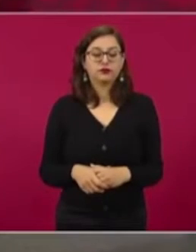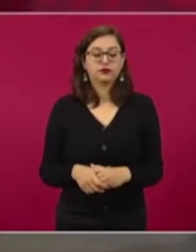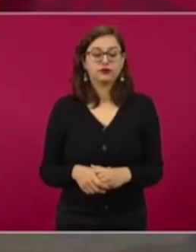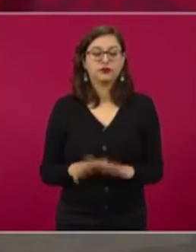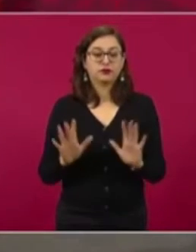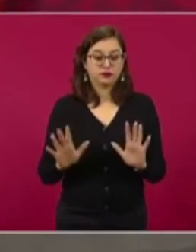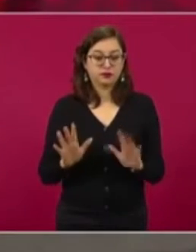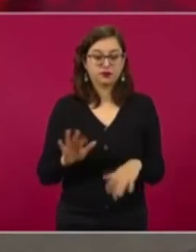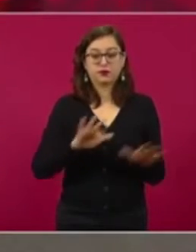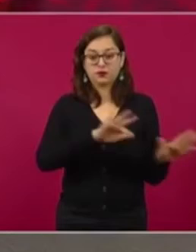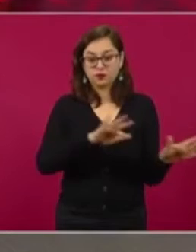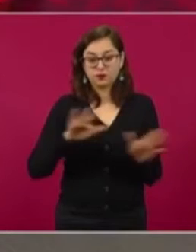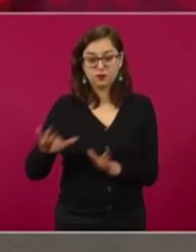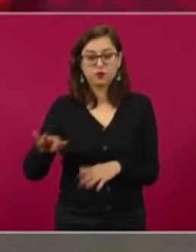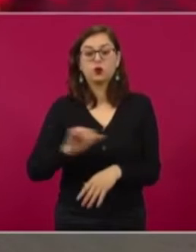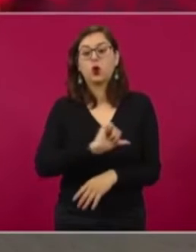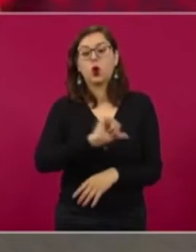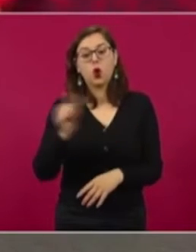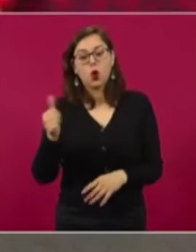Otro ejemplo.